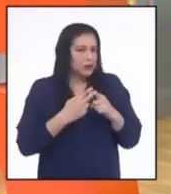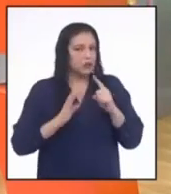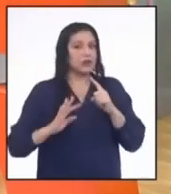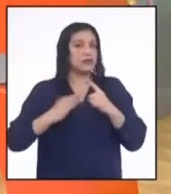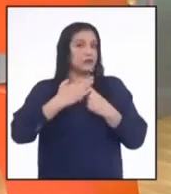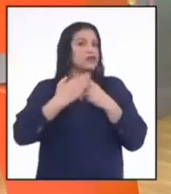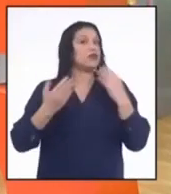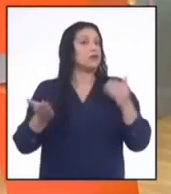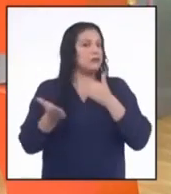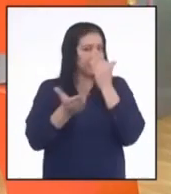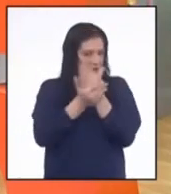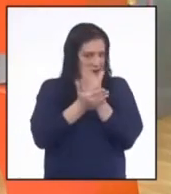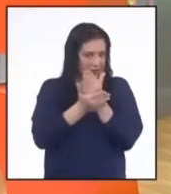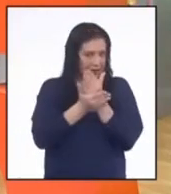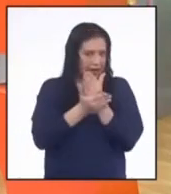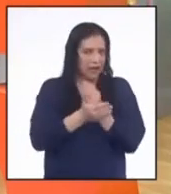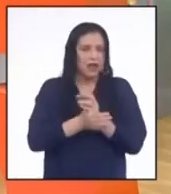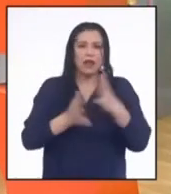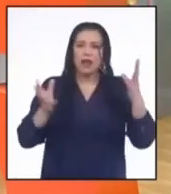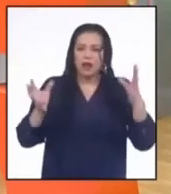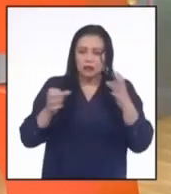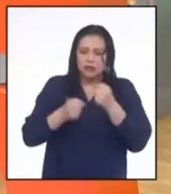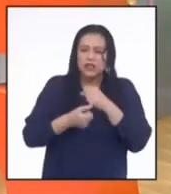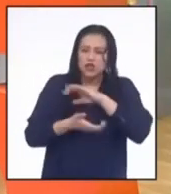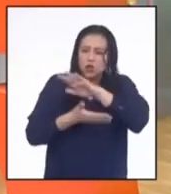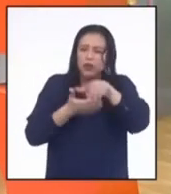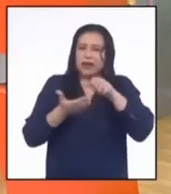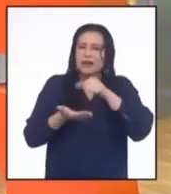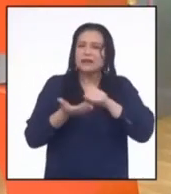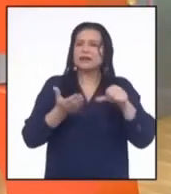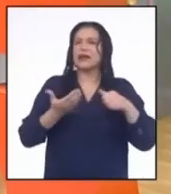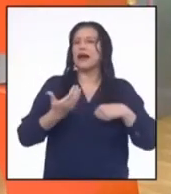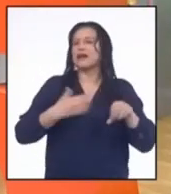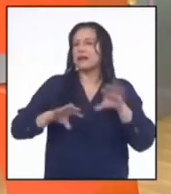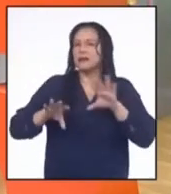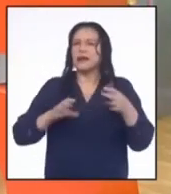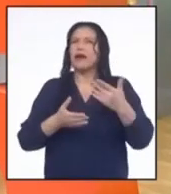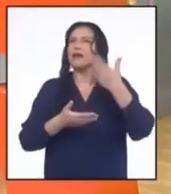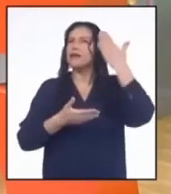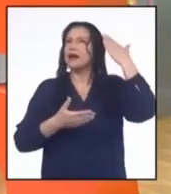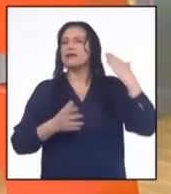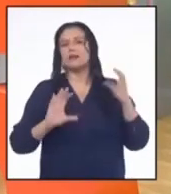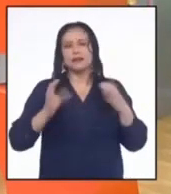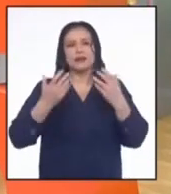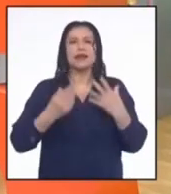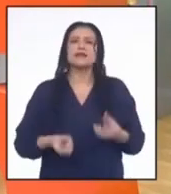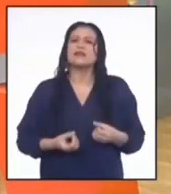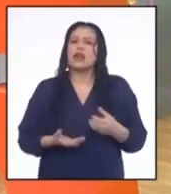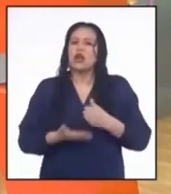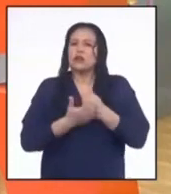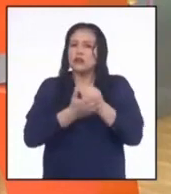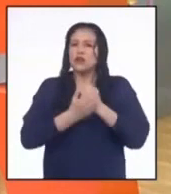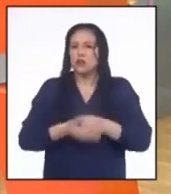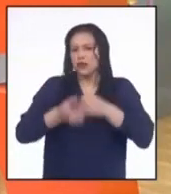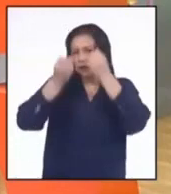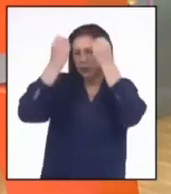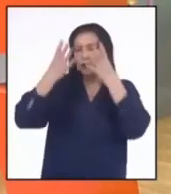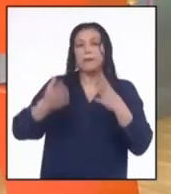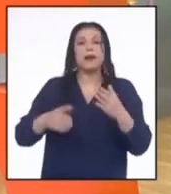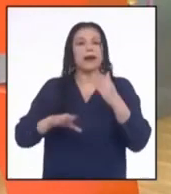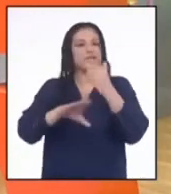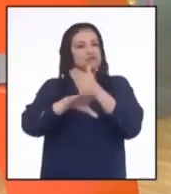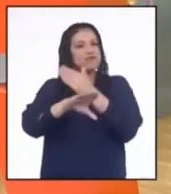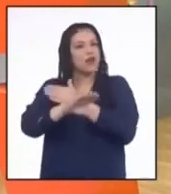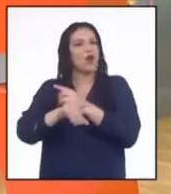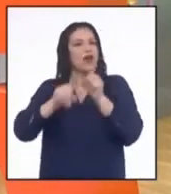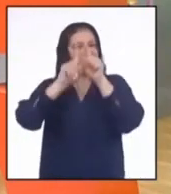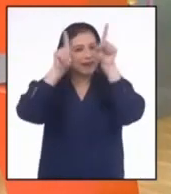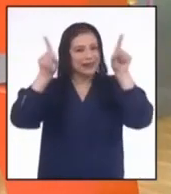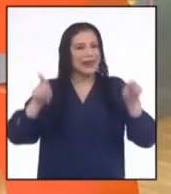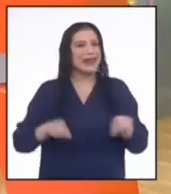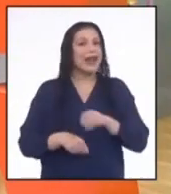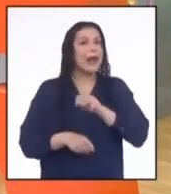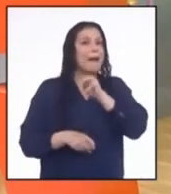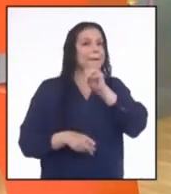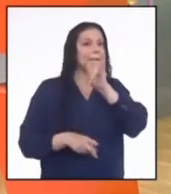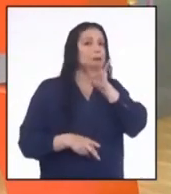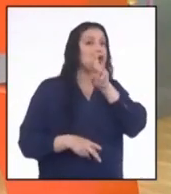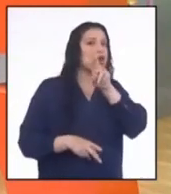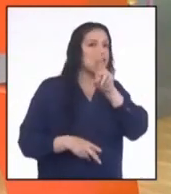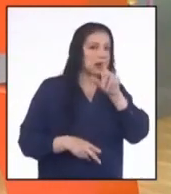situación. El recuento de las actividades desarrolladas nos ayudó a determinar la información para mejorar nuestro periódico